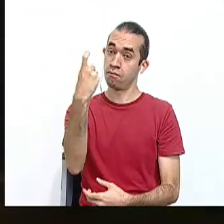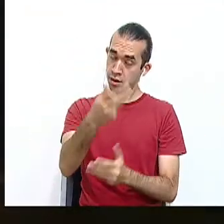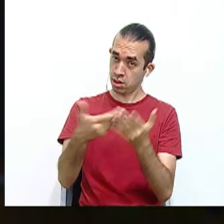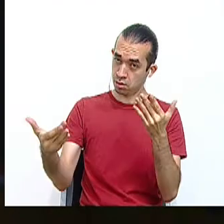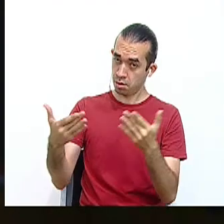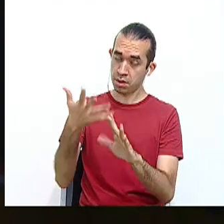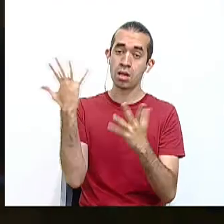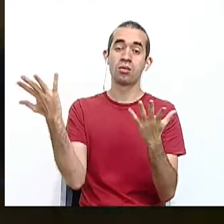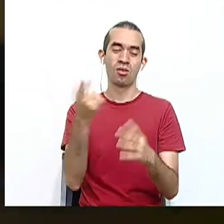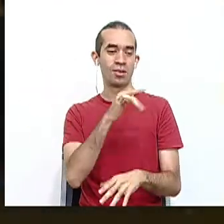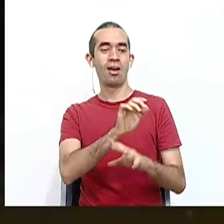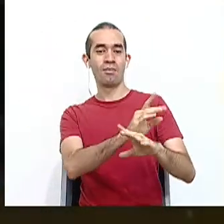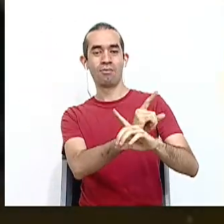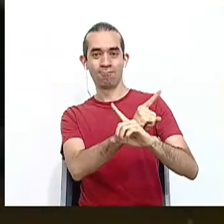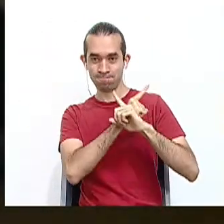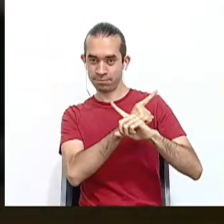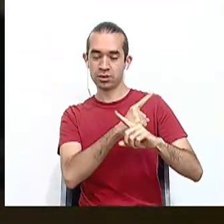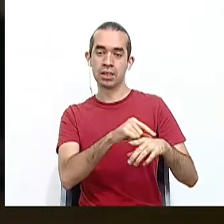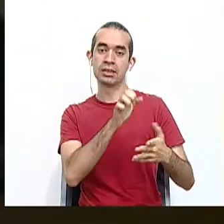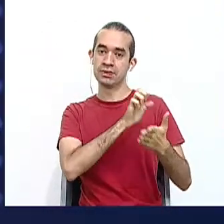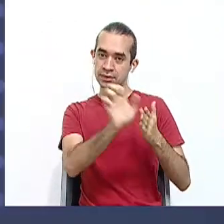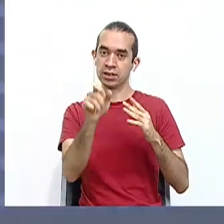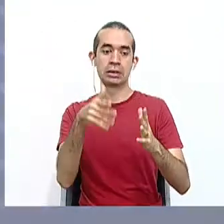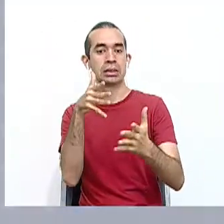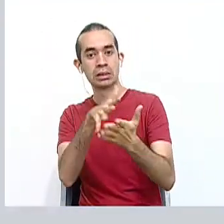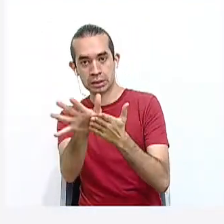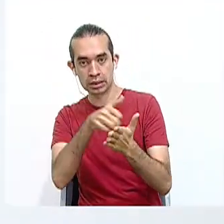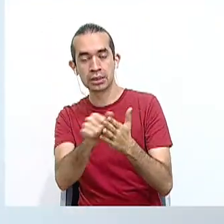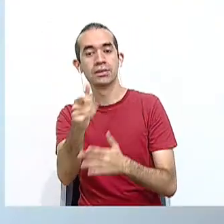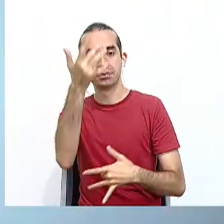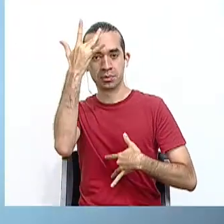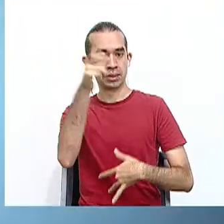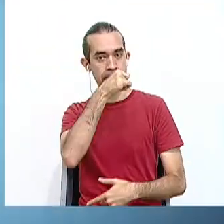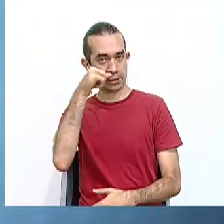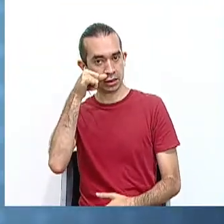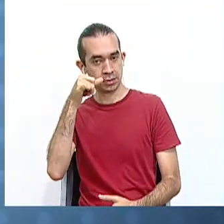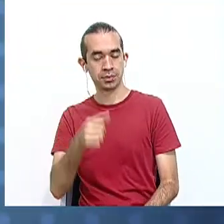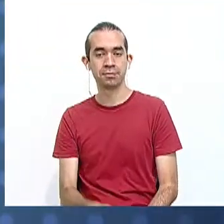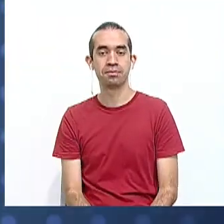para atacar y prevenir la enfermedad de la adicción.